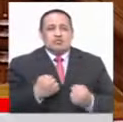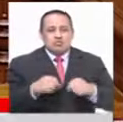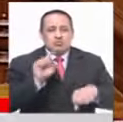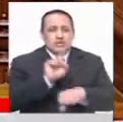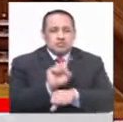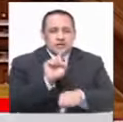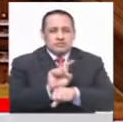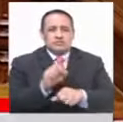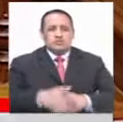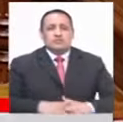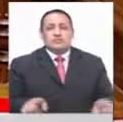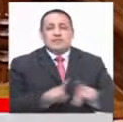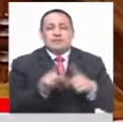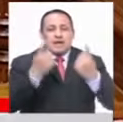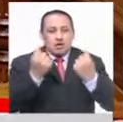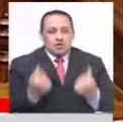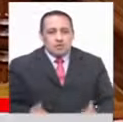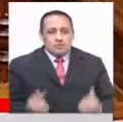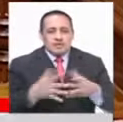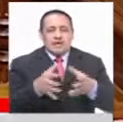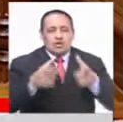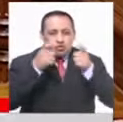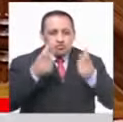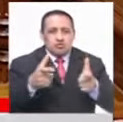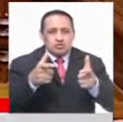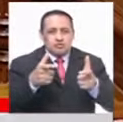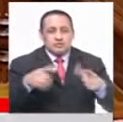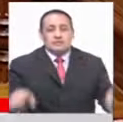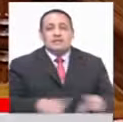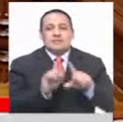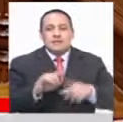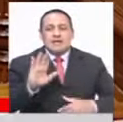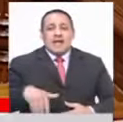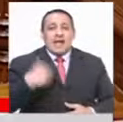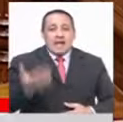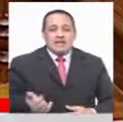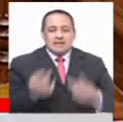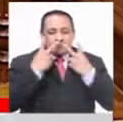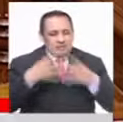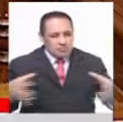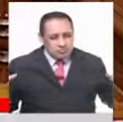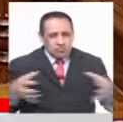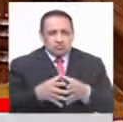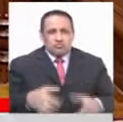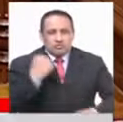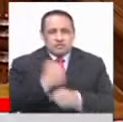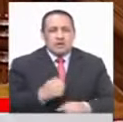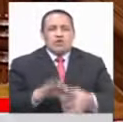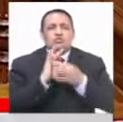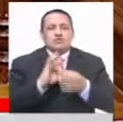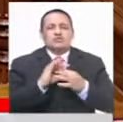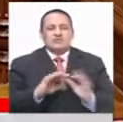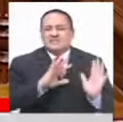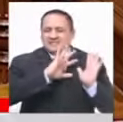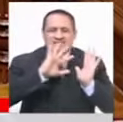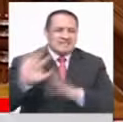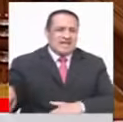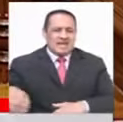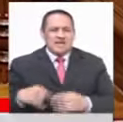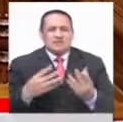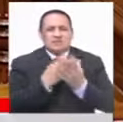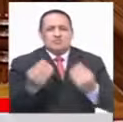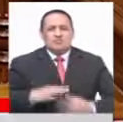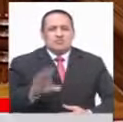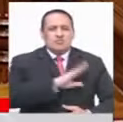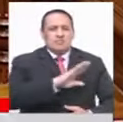educación, en economía, en seguridad, exigen que trabajemos unidos, que dejemos de lado las